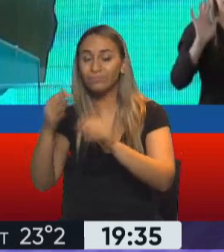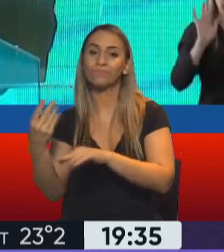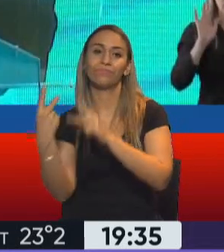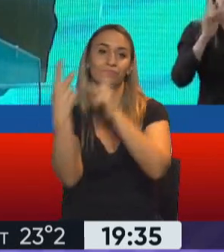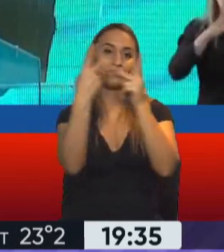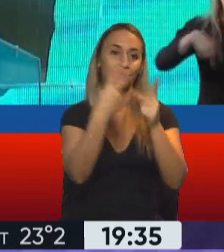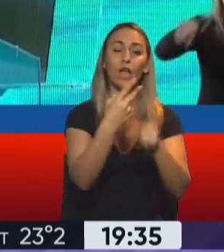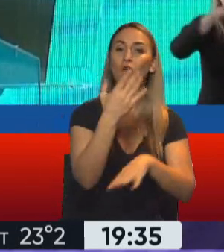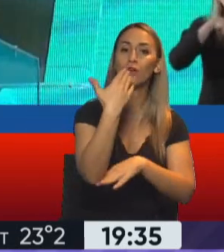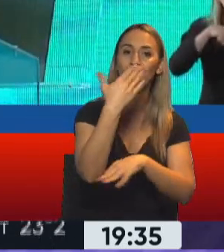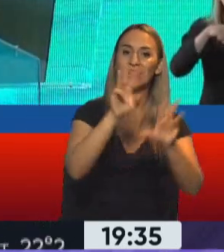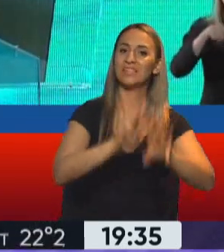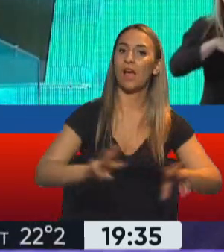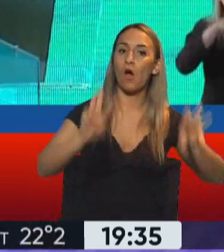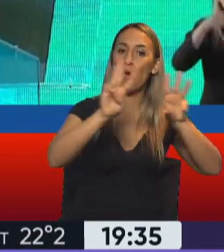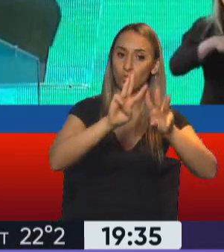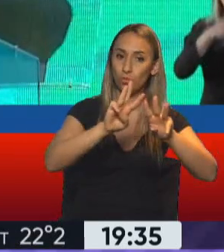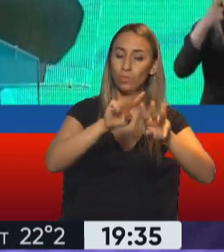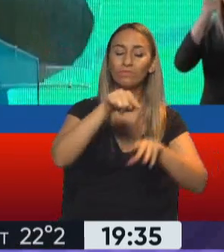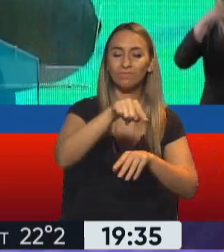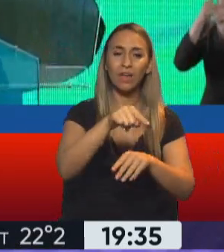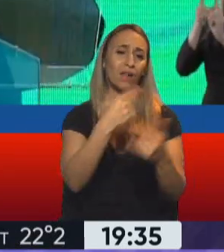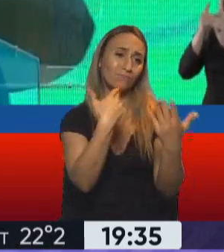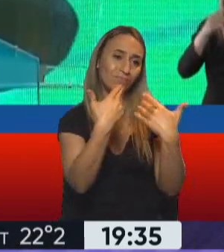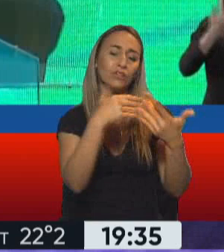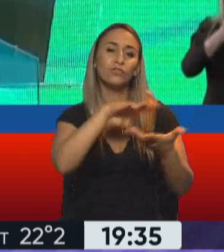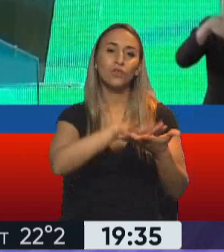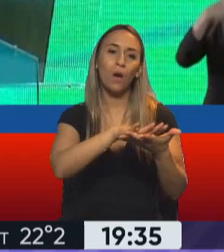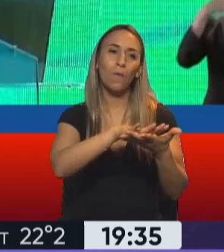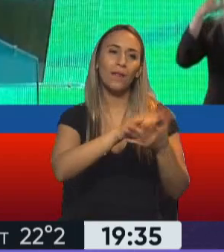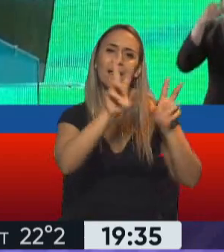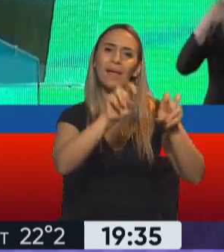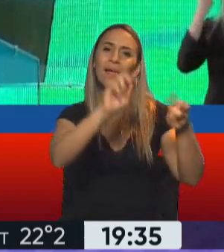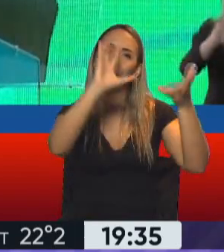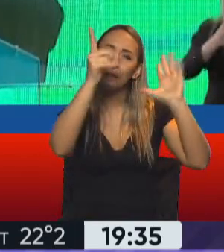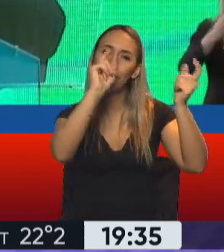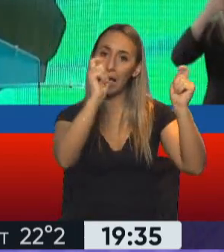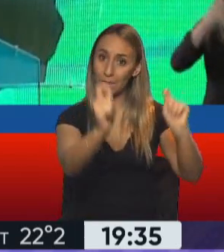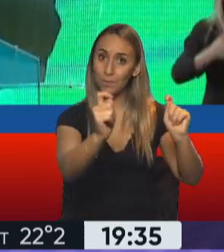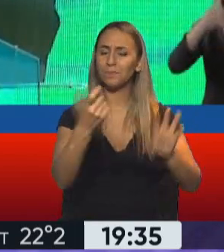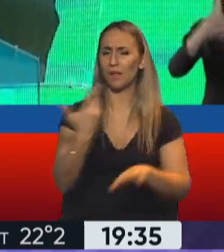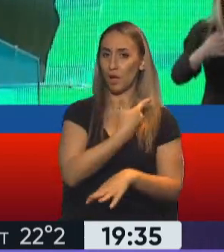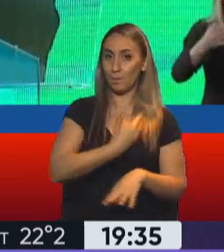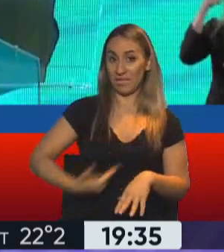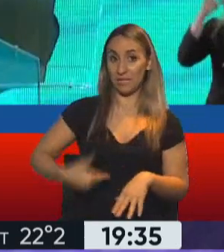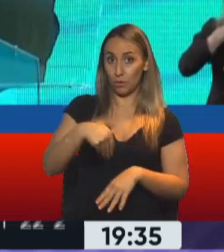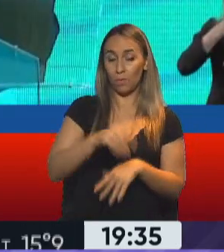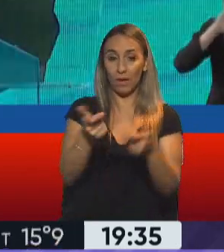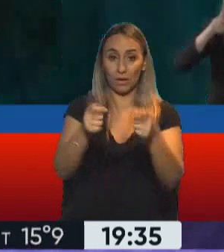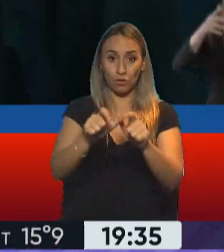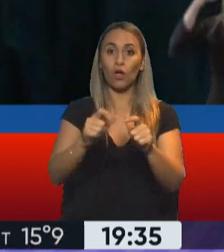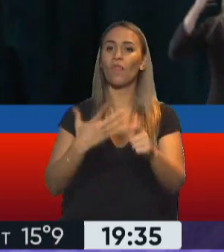en la conferencia de las Naciones Unidas sobre el cambio climático. El presidente va a mantener una reunión con la directora del Fondo